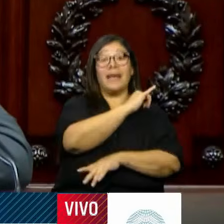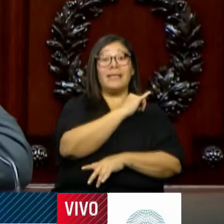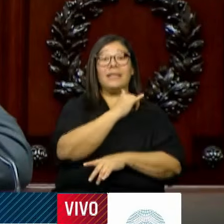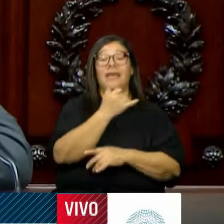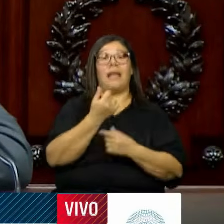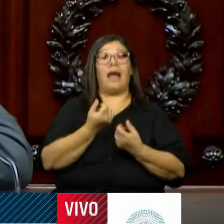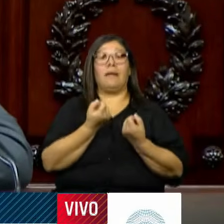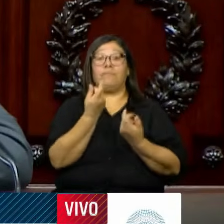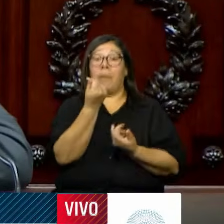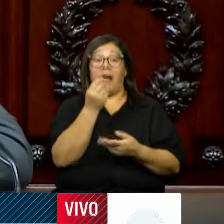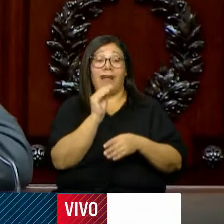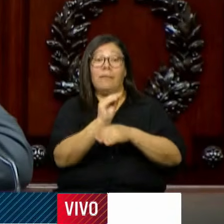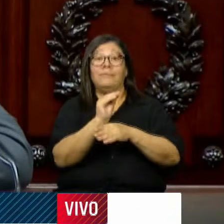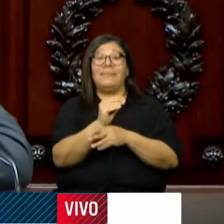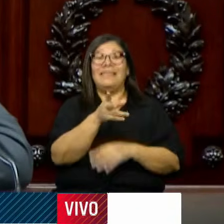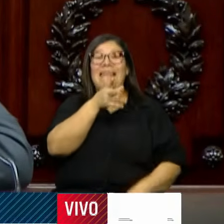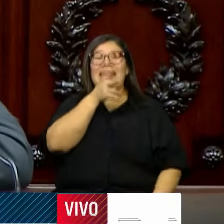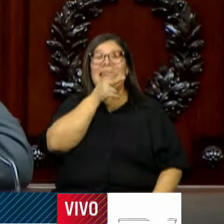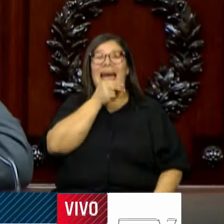del Estado.